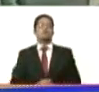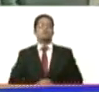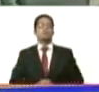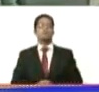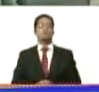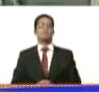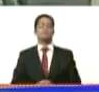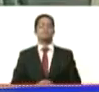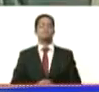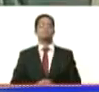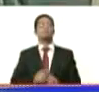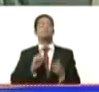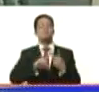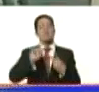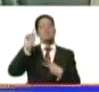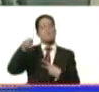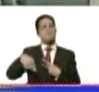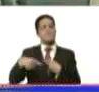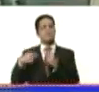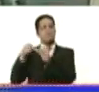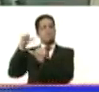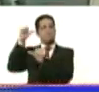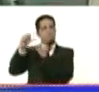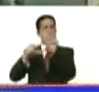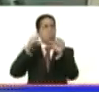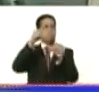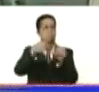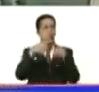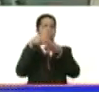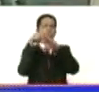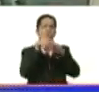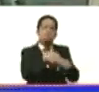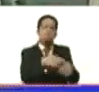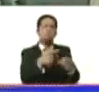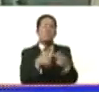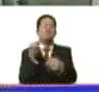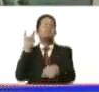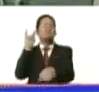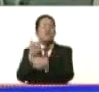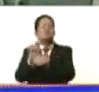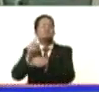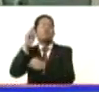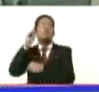de opresión a nuestro pueblo, traiciones a Bolívar, a Zamora,